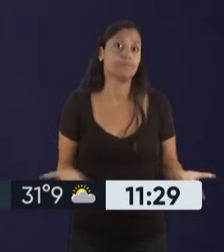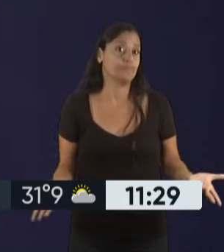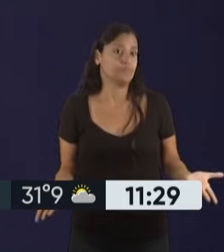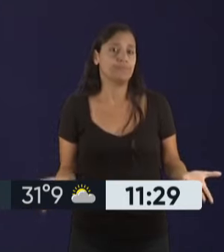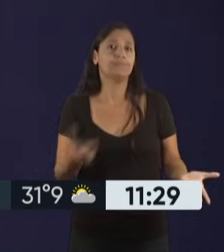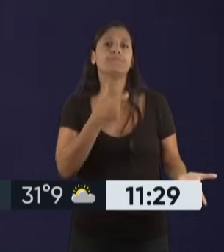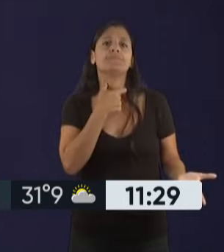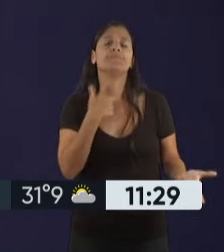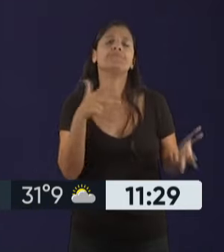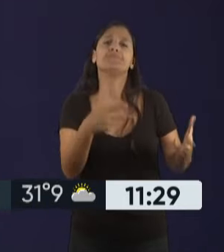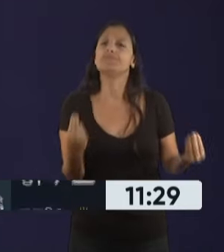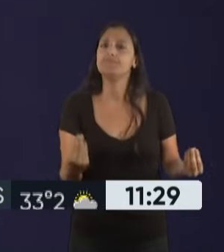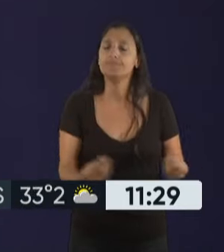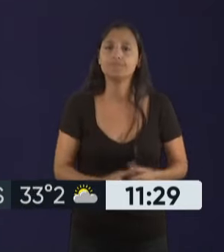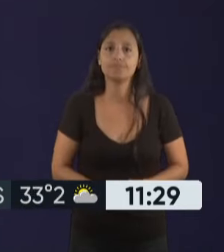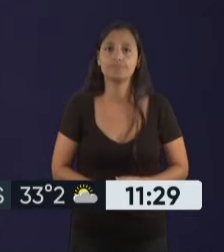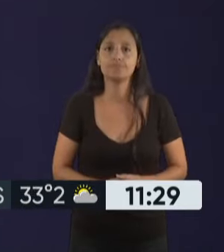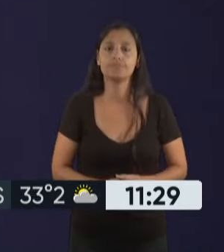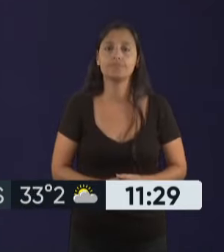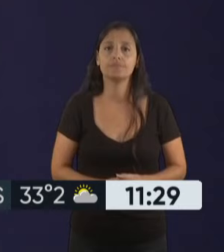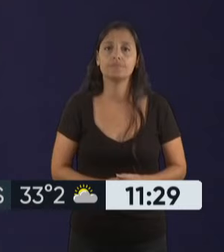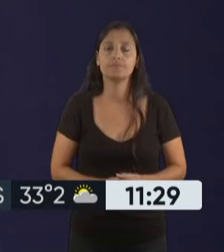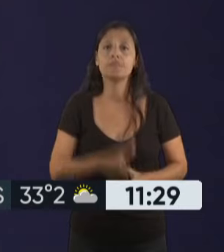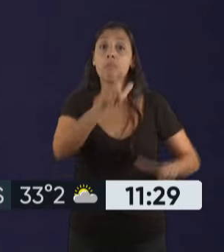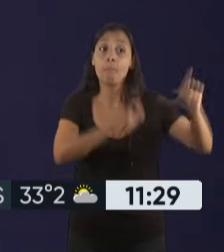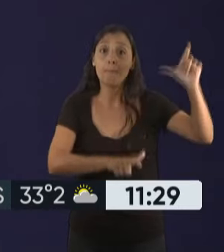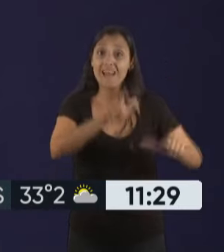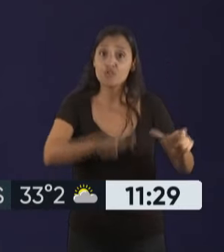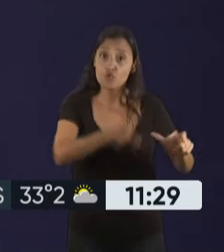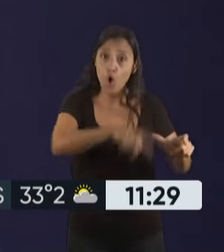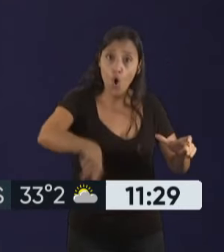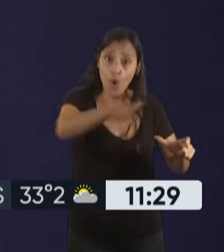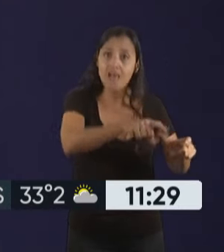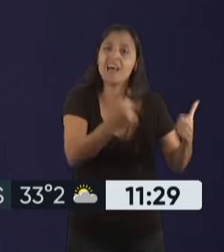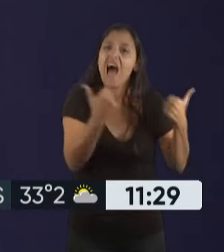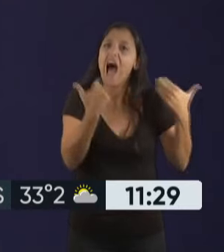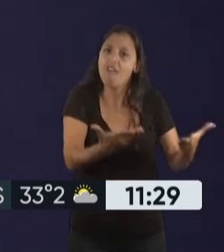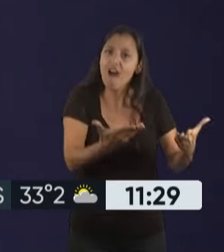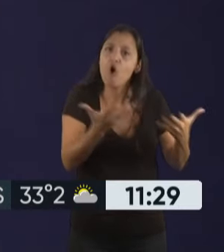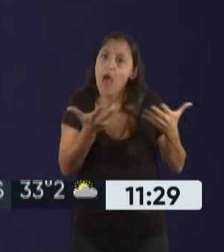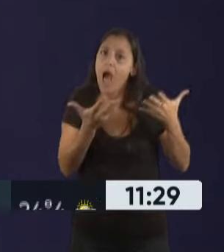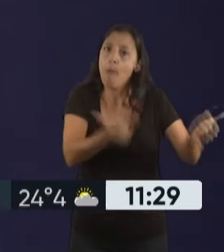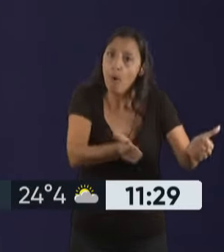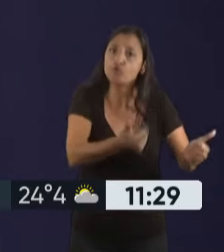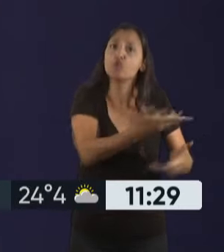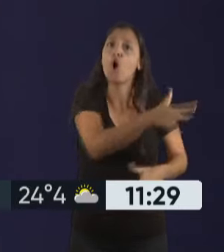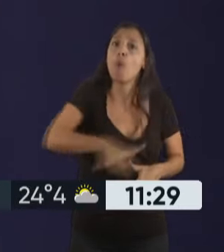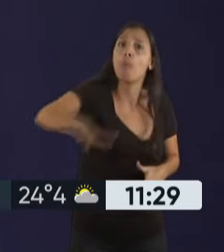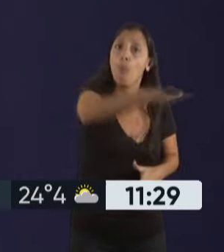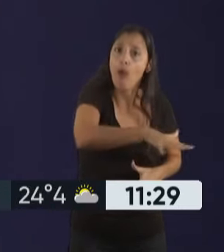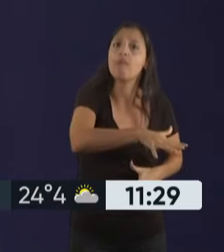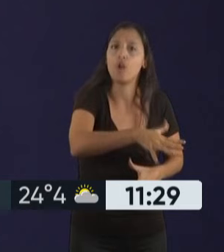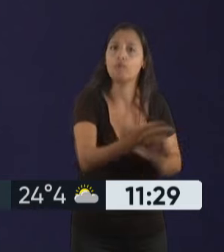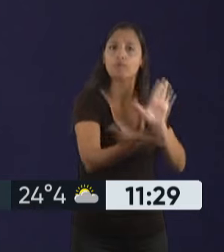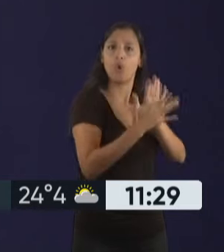qué te quiero significar los que estén en ese camino y estén del lado de la gente van a estar con nosotros